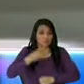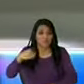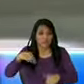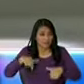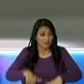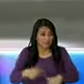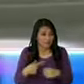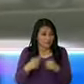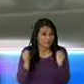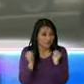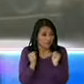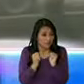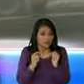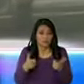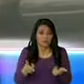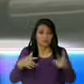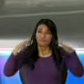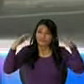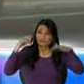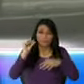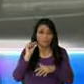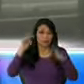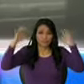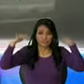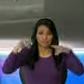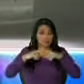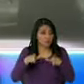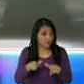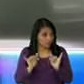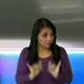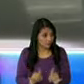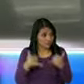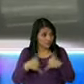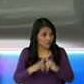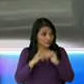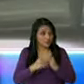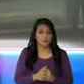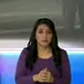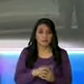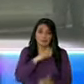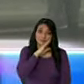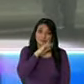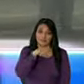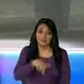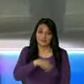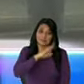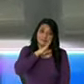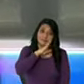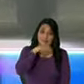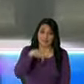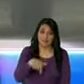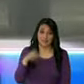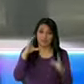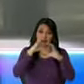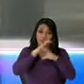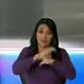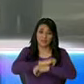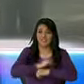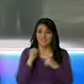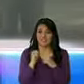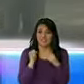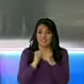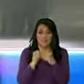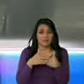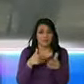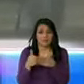en la capital, el cielo está nublado, pero ustedes seguirán aquí. Hemos dormido, hemos pernotado toda la noche.